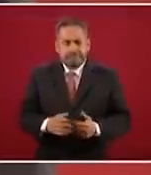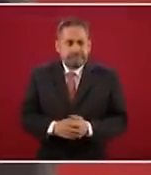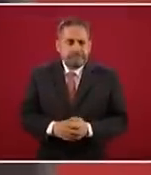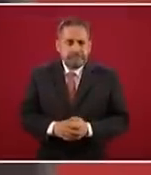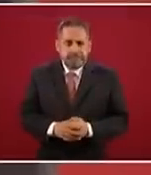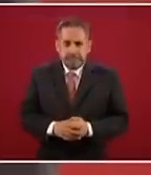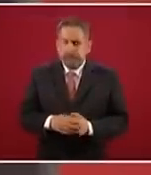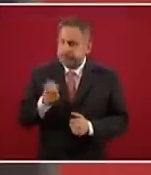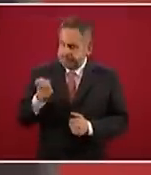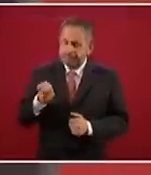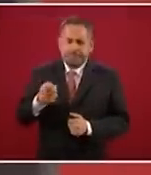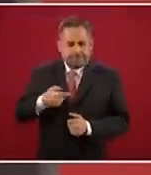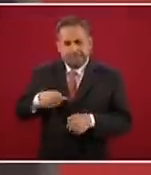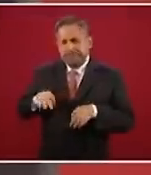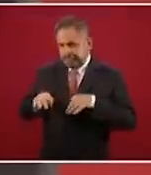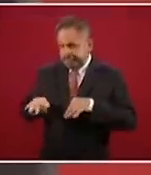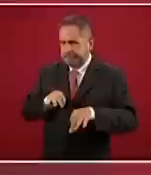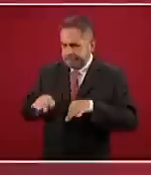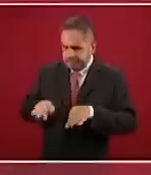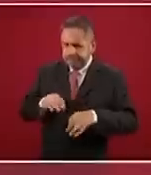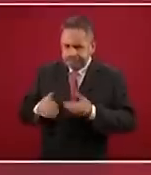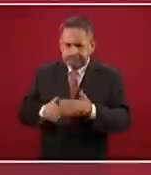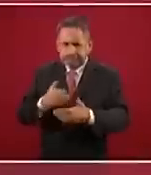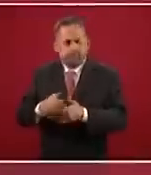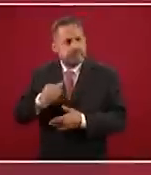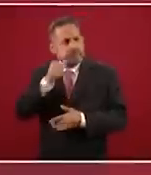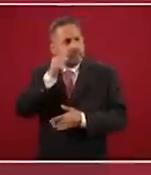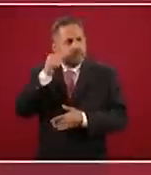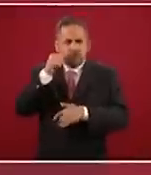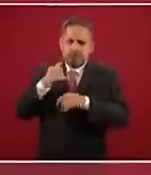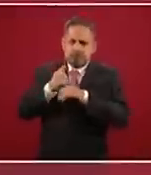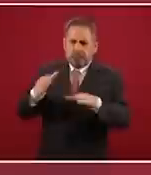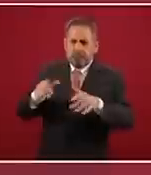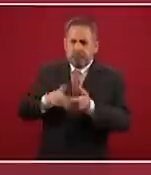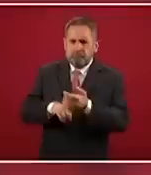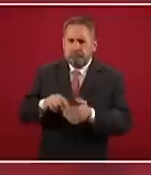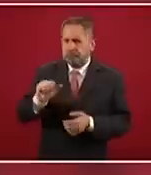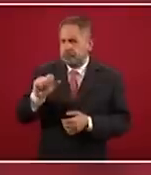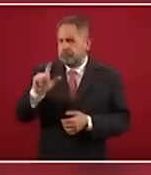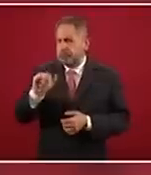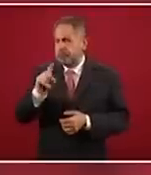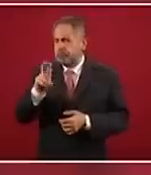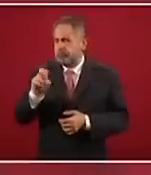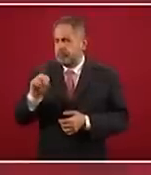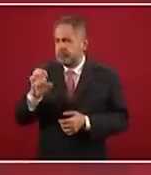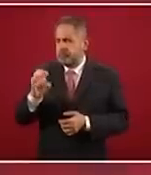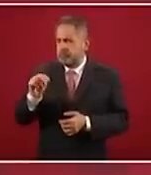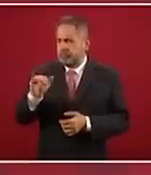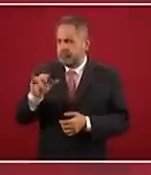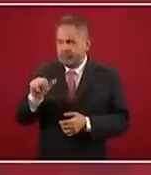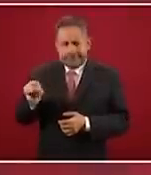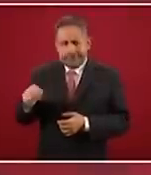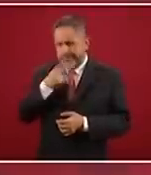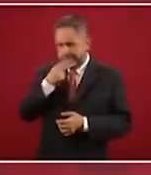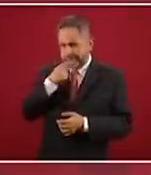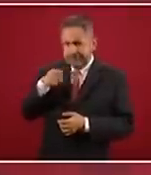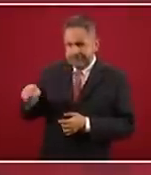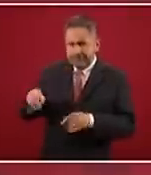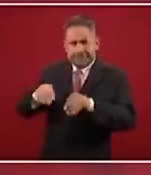Es el trabajo que estamos haciendo. Ayer informó Alejandro Encinas sobre este